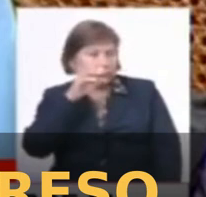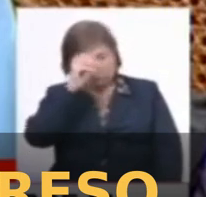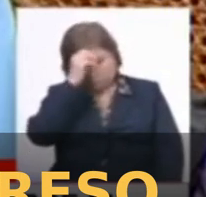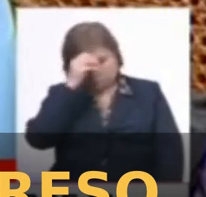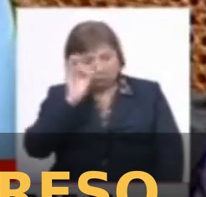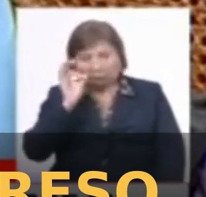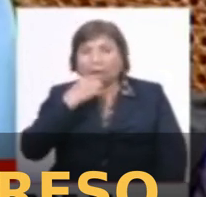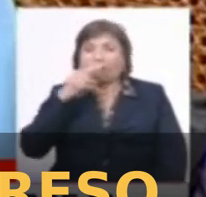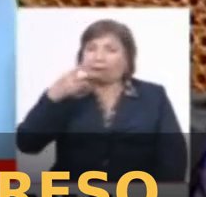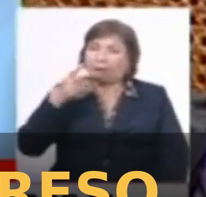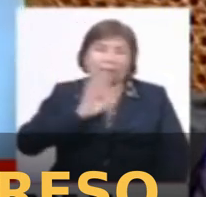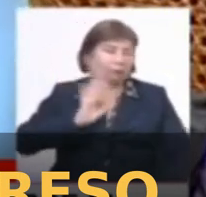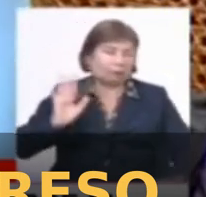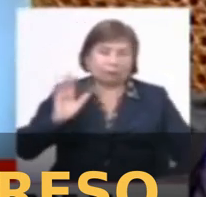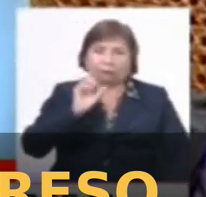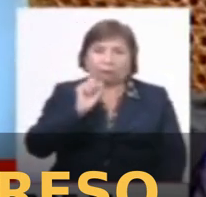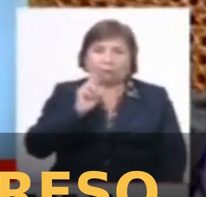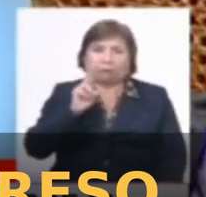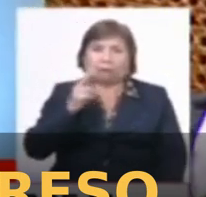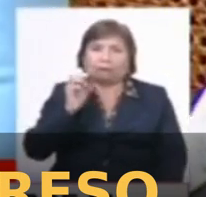como el segundo despacho.